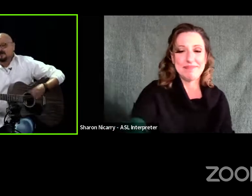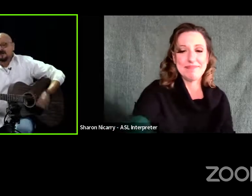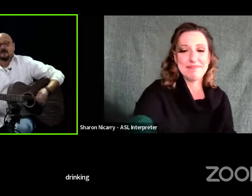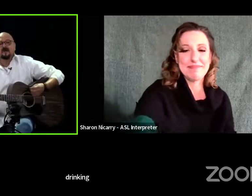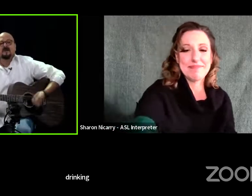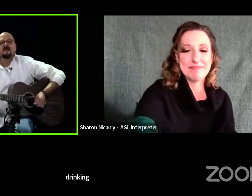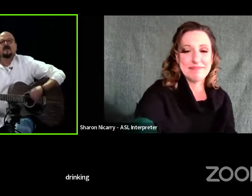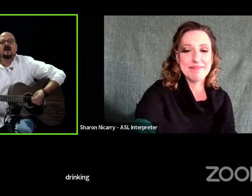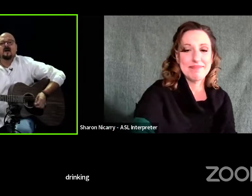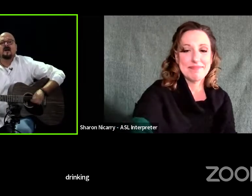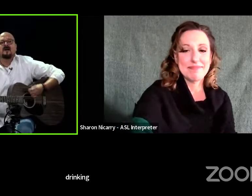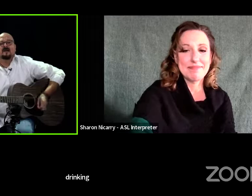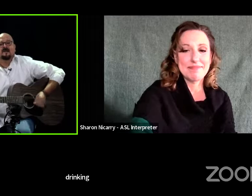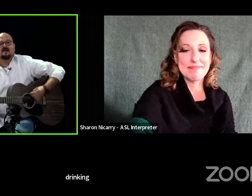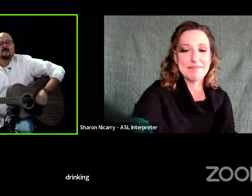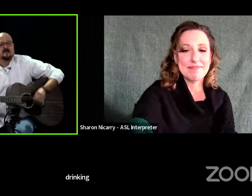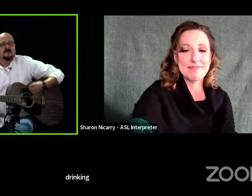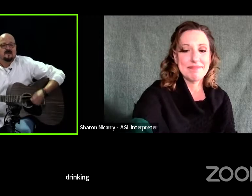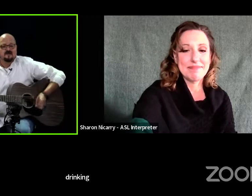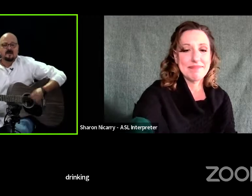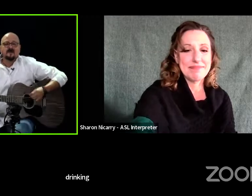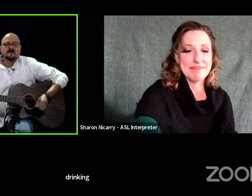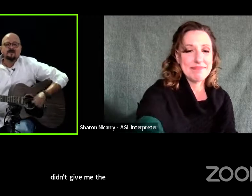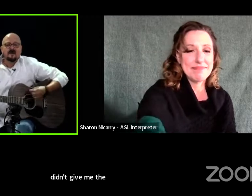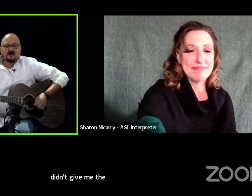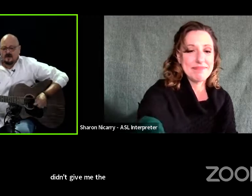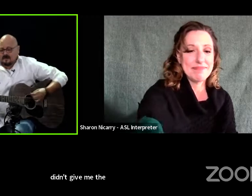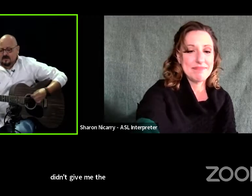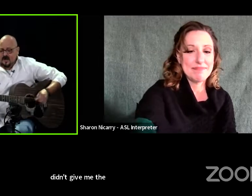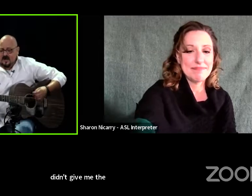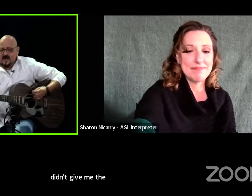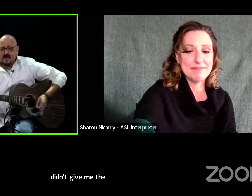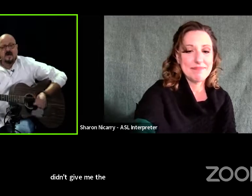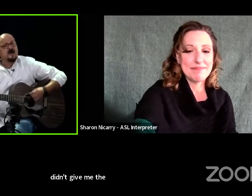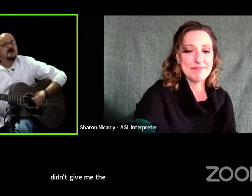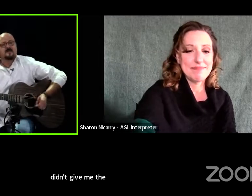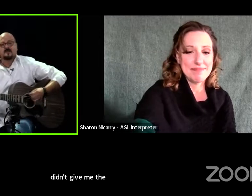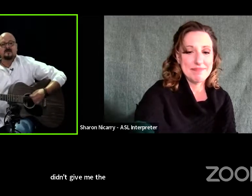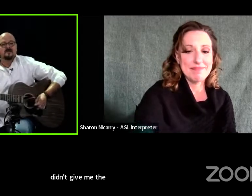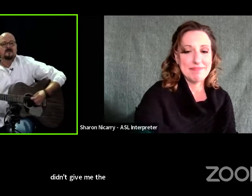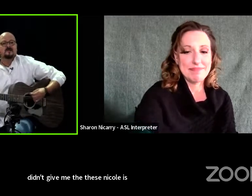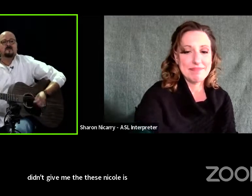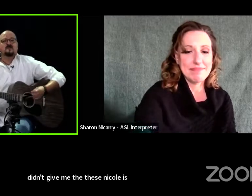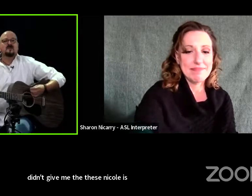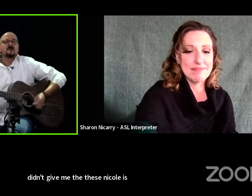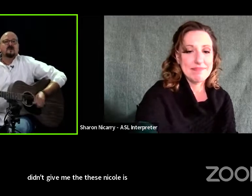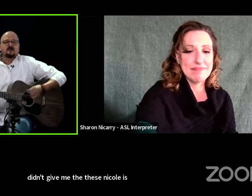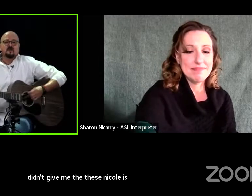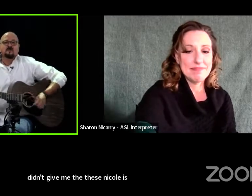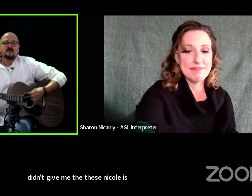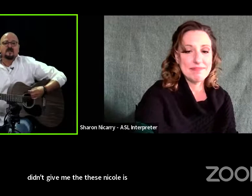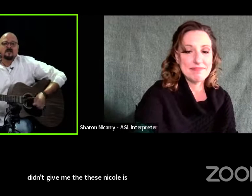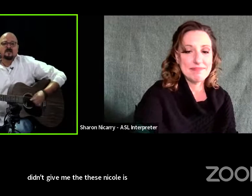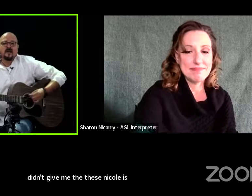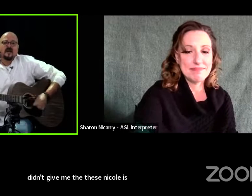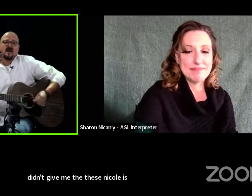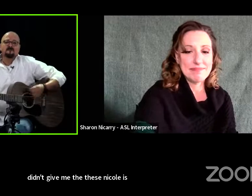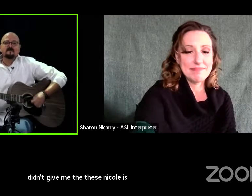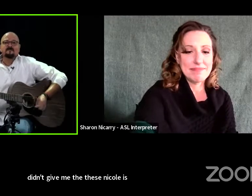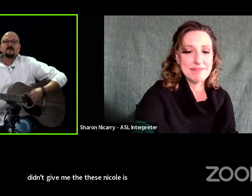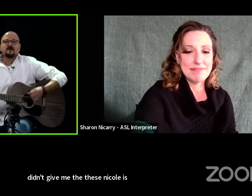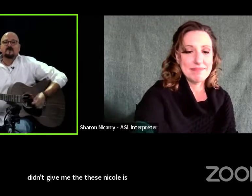entregué mi vida, mis mejores años. Tú me diste